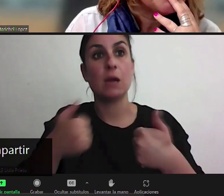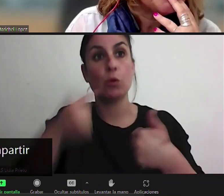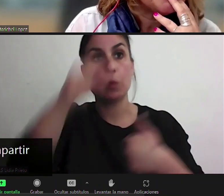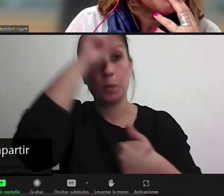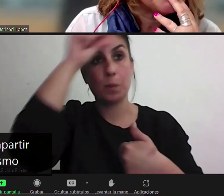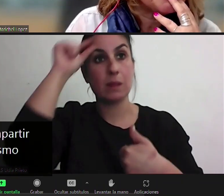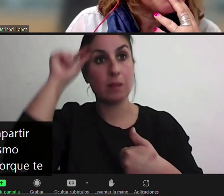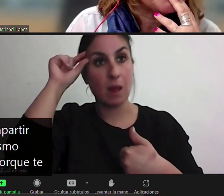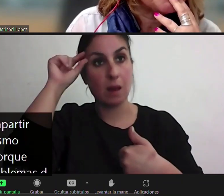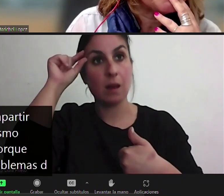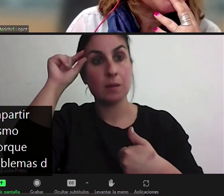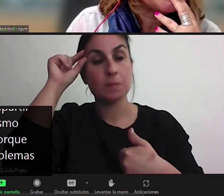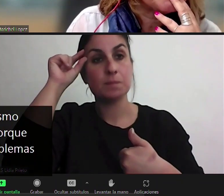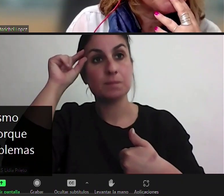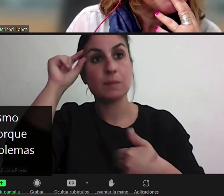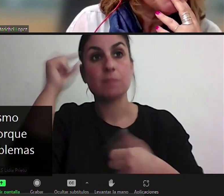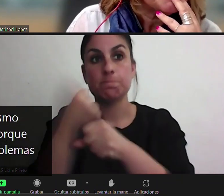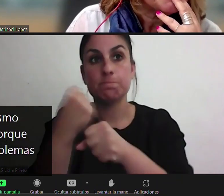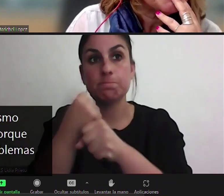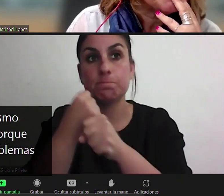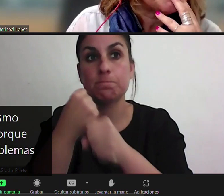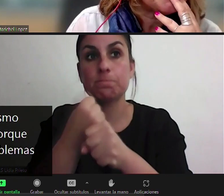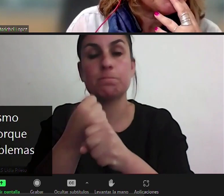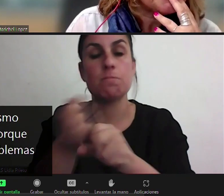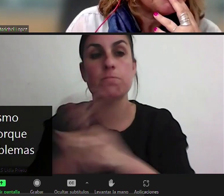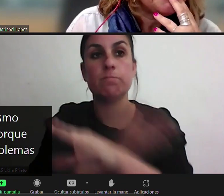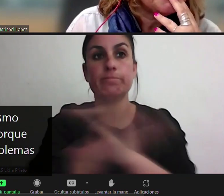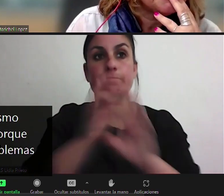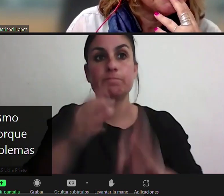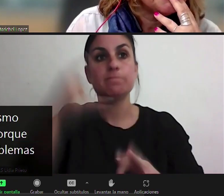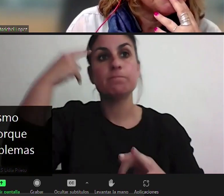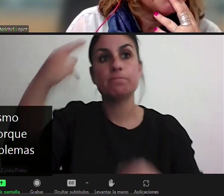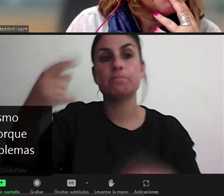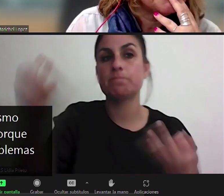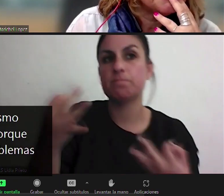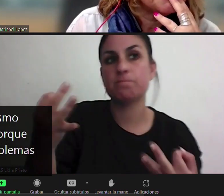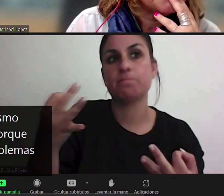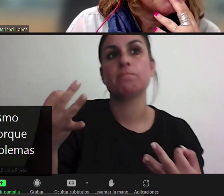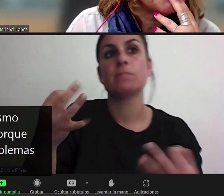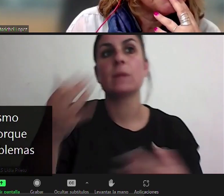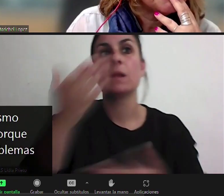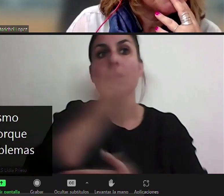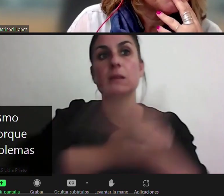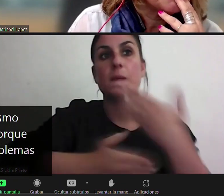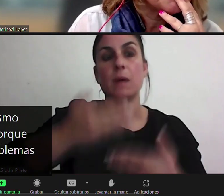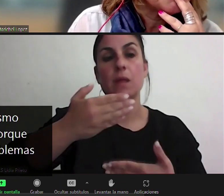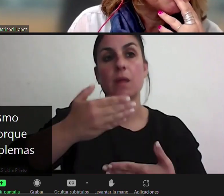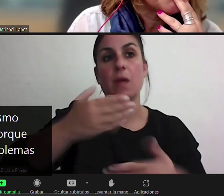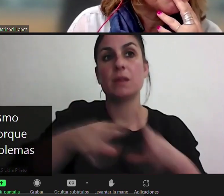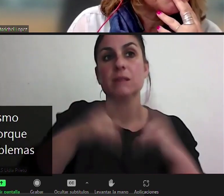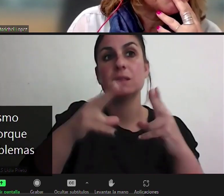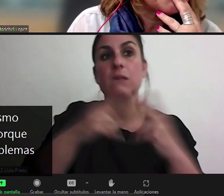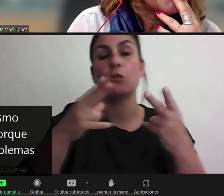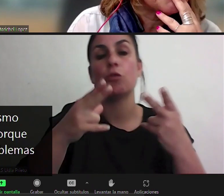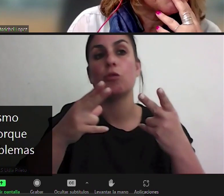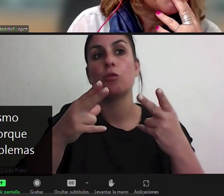estamos hablando. Hay veces que la discapacidad psicosocial, que es la que está vinculada a la salud mental, no es muy conocida, no es clara, no es